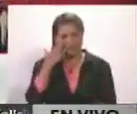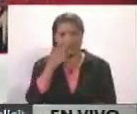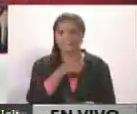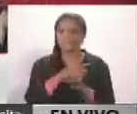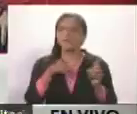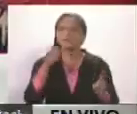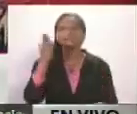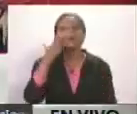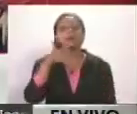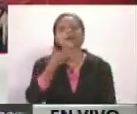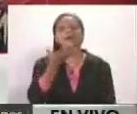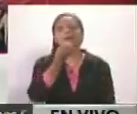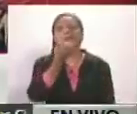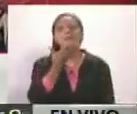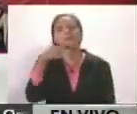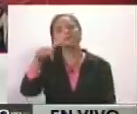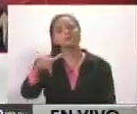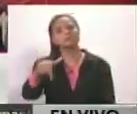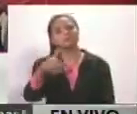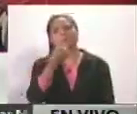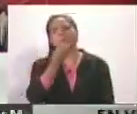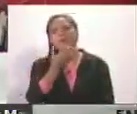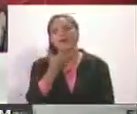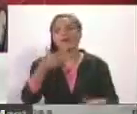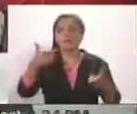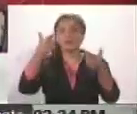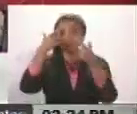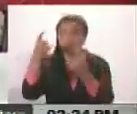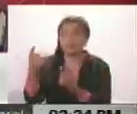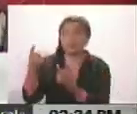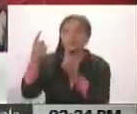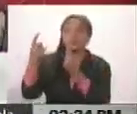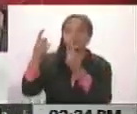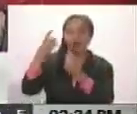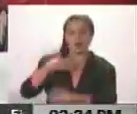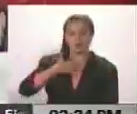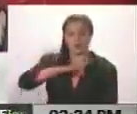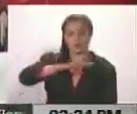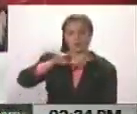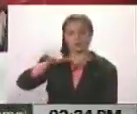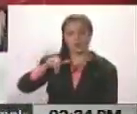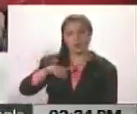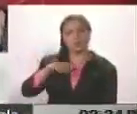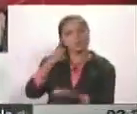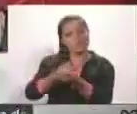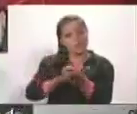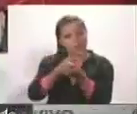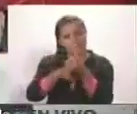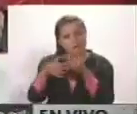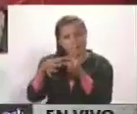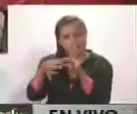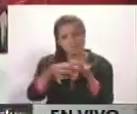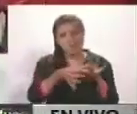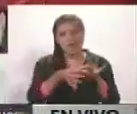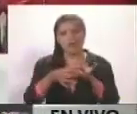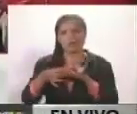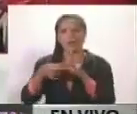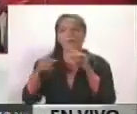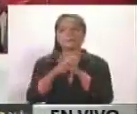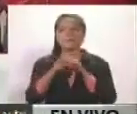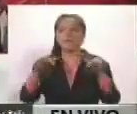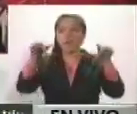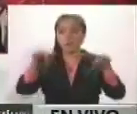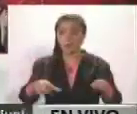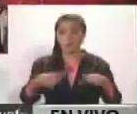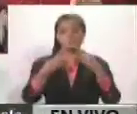de esto? Que Chávez forjó en nosotros una cultura de la hermandad, de la unidad. Y hoy nosotros podemos